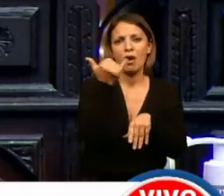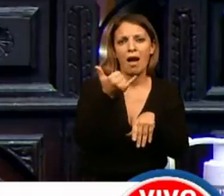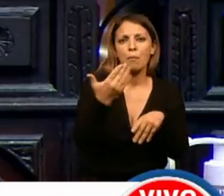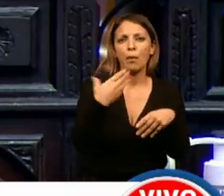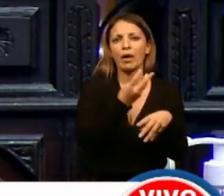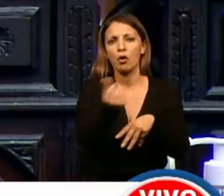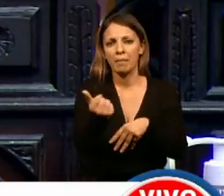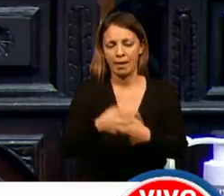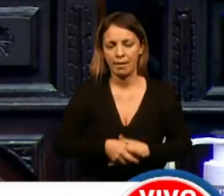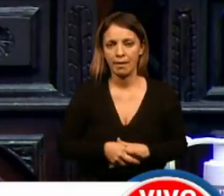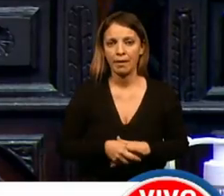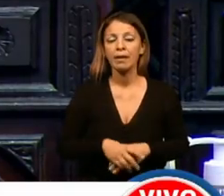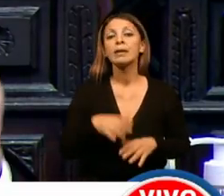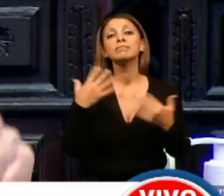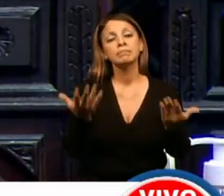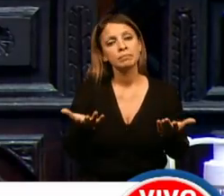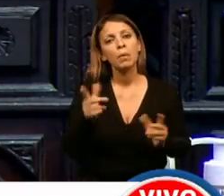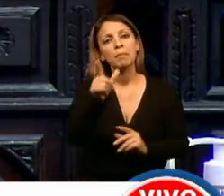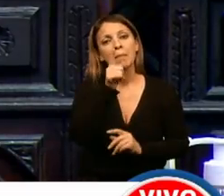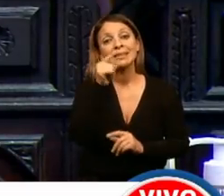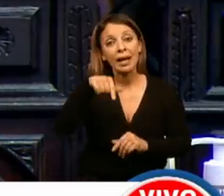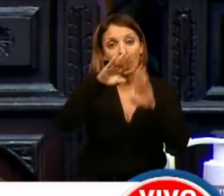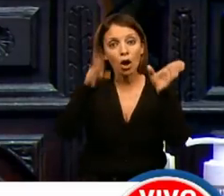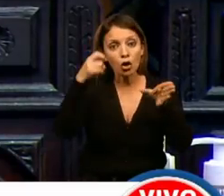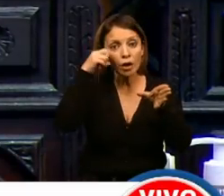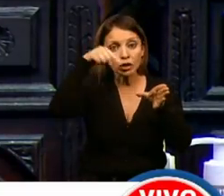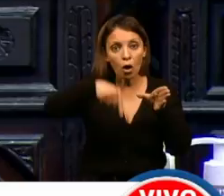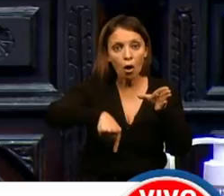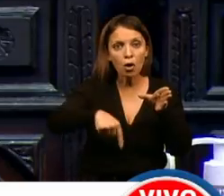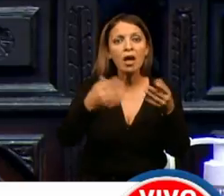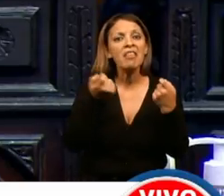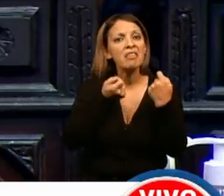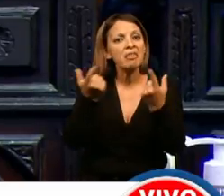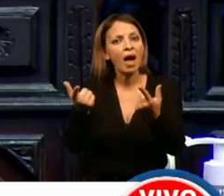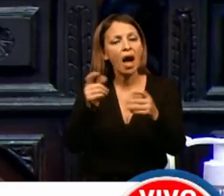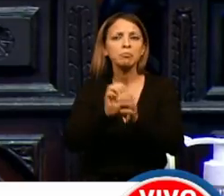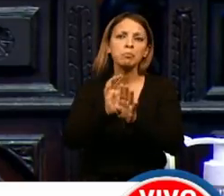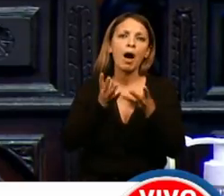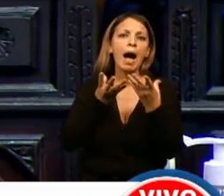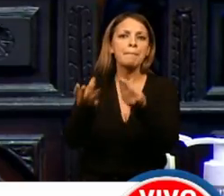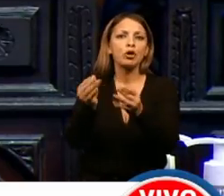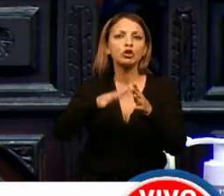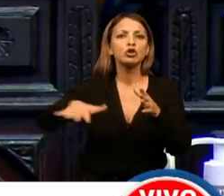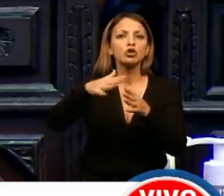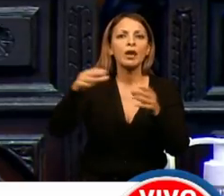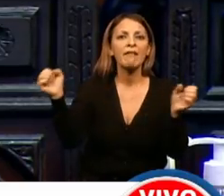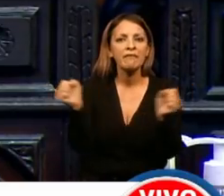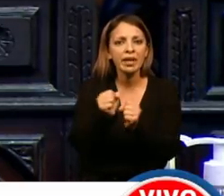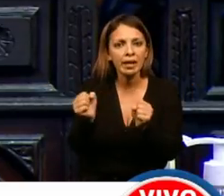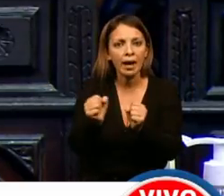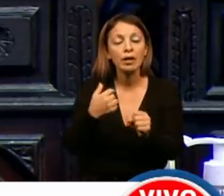a eso por lo tanto creo que si este congreso hoy tiene estos carteles que apoyan la zona fría